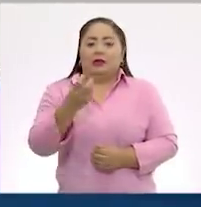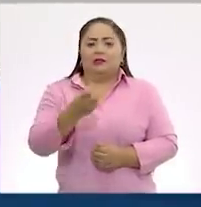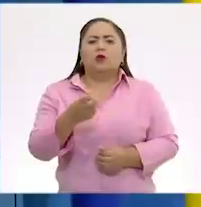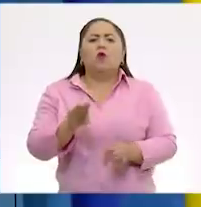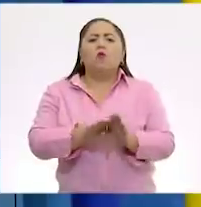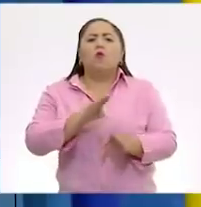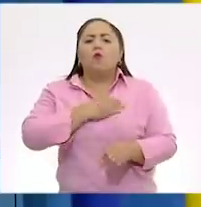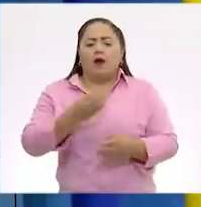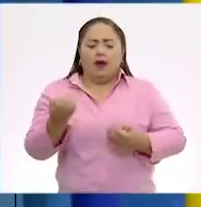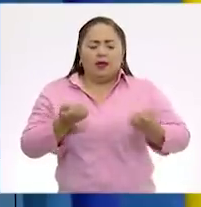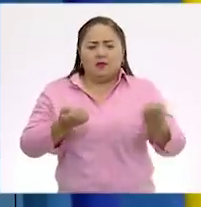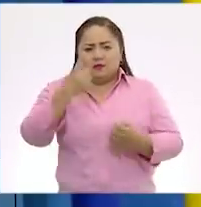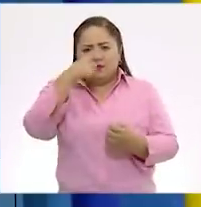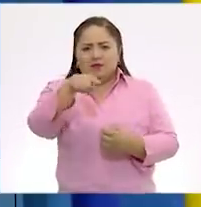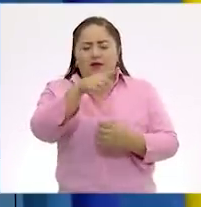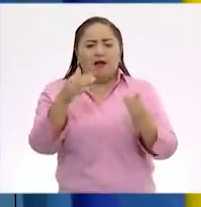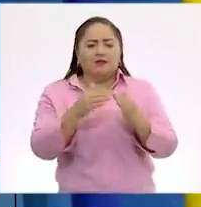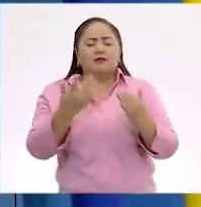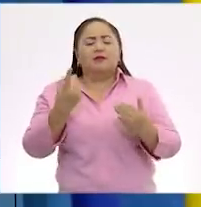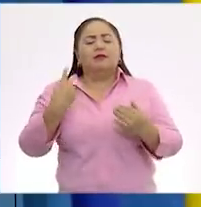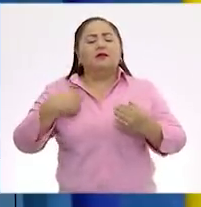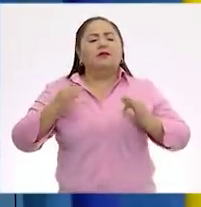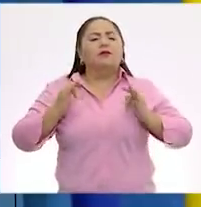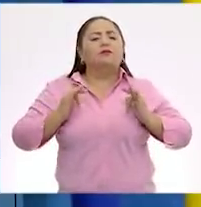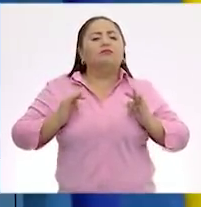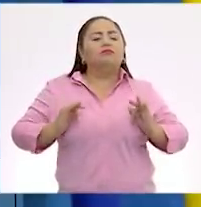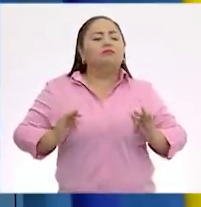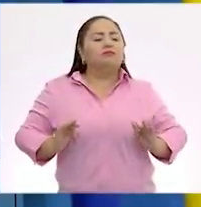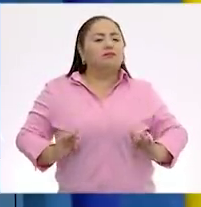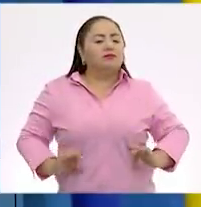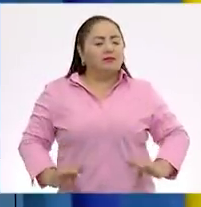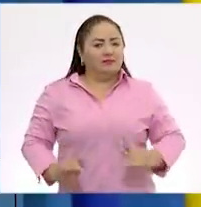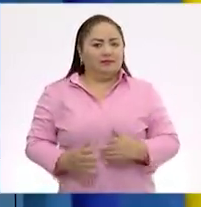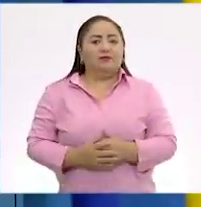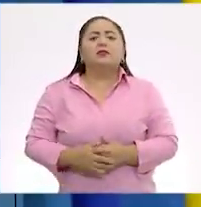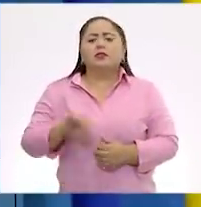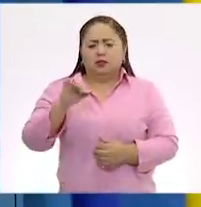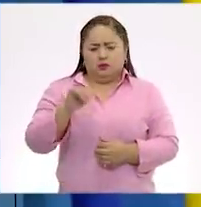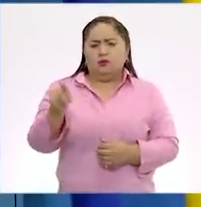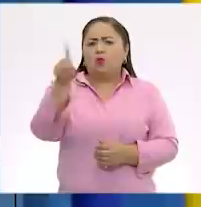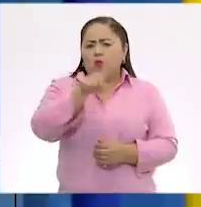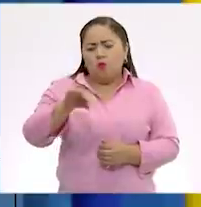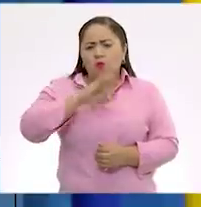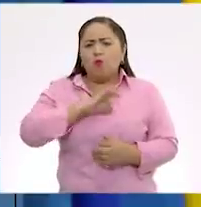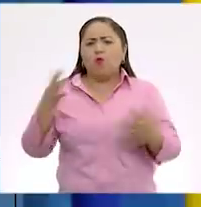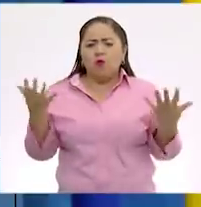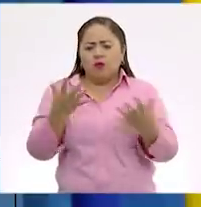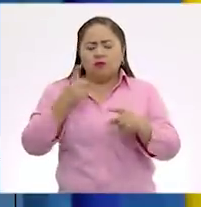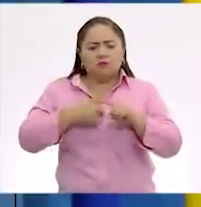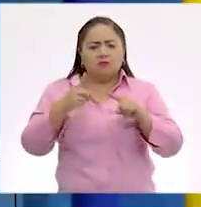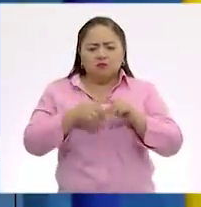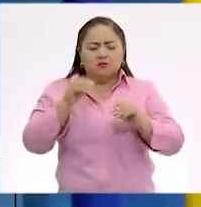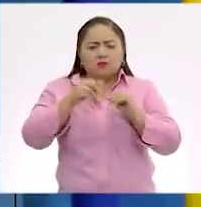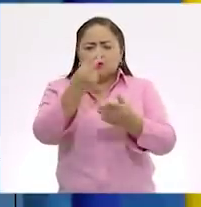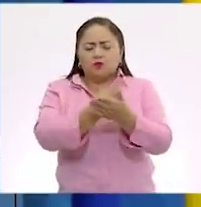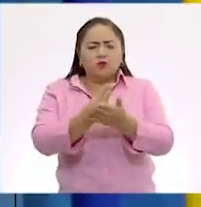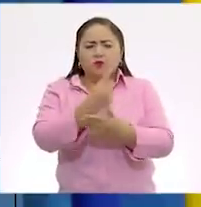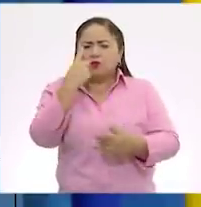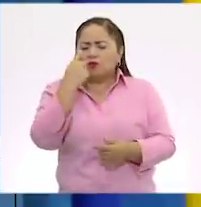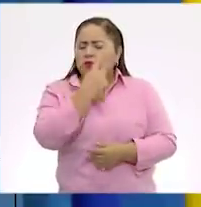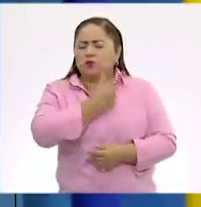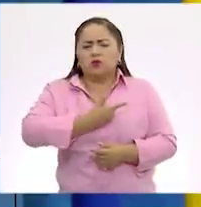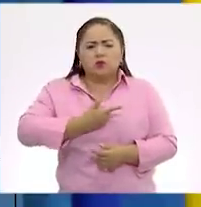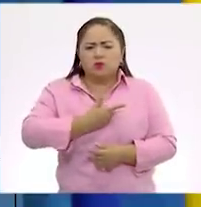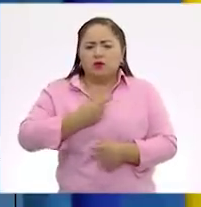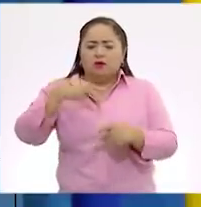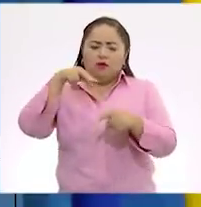ejercicio para hacer en casa y relajarse. Me estoy relajando. Sí, me está ustedes gustando. Pueden hacer las figuras que ustedes quieran, pueden hacer